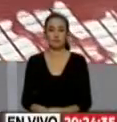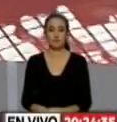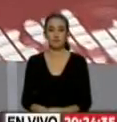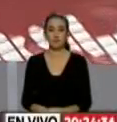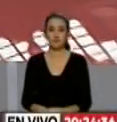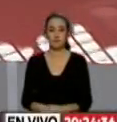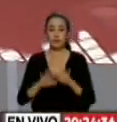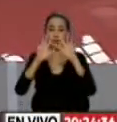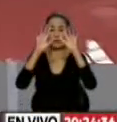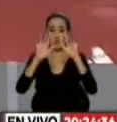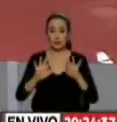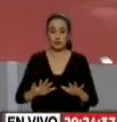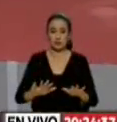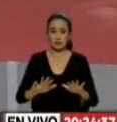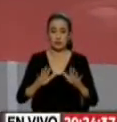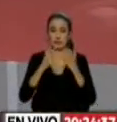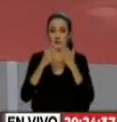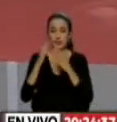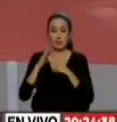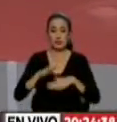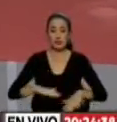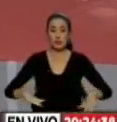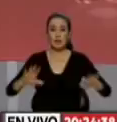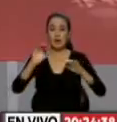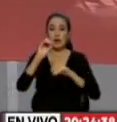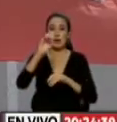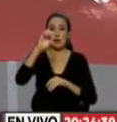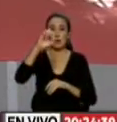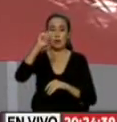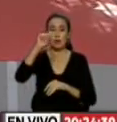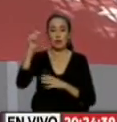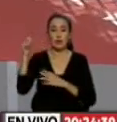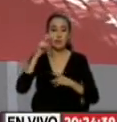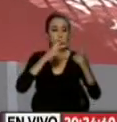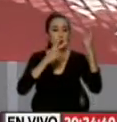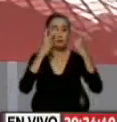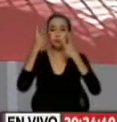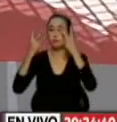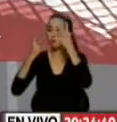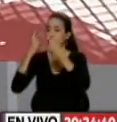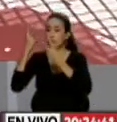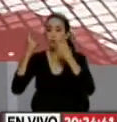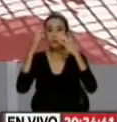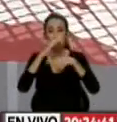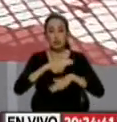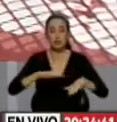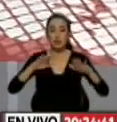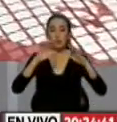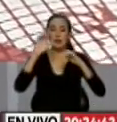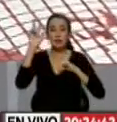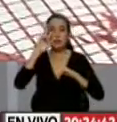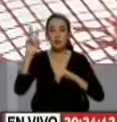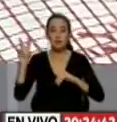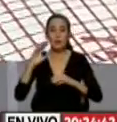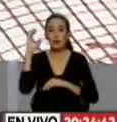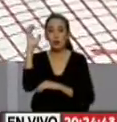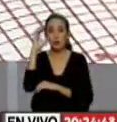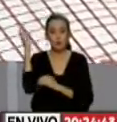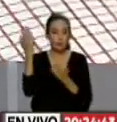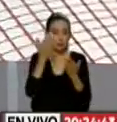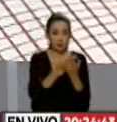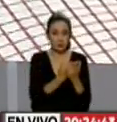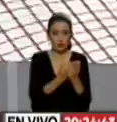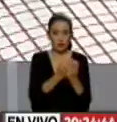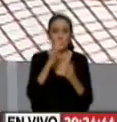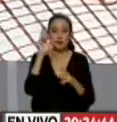El secretario general de la OEA, Luis Almagro, llegó a Colombia para recorrer los pasos fronterizos con Venezuela y analizar el impacto del flujo